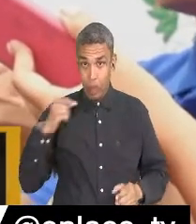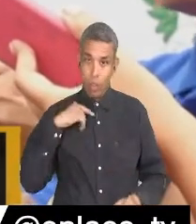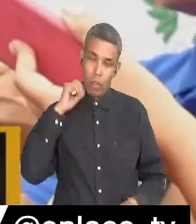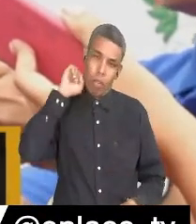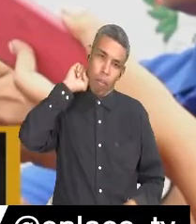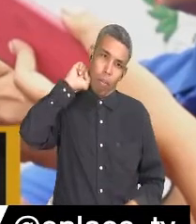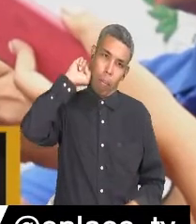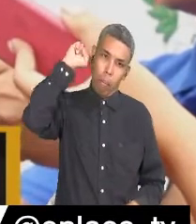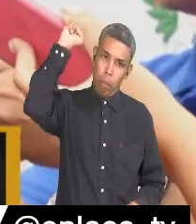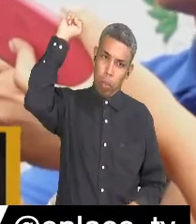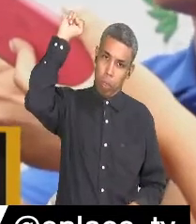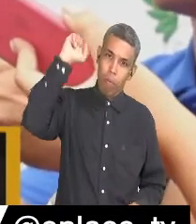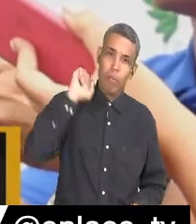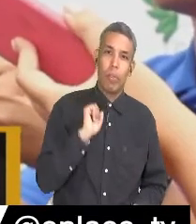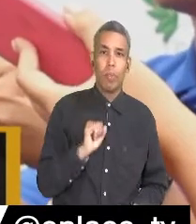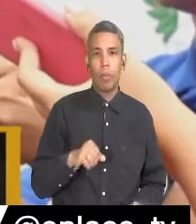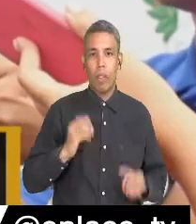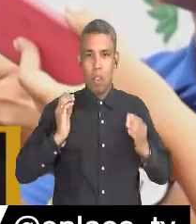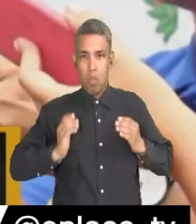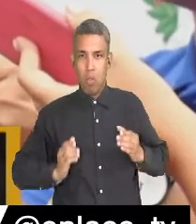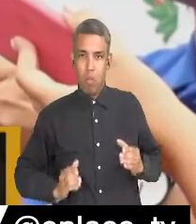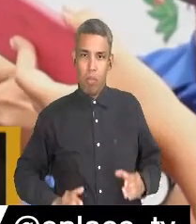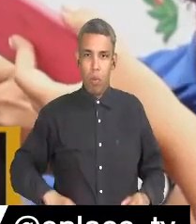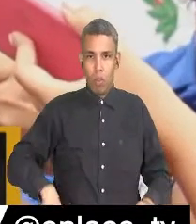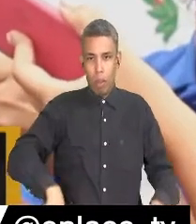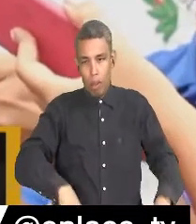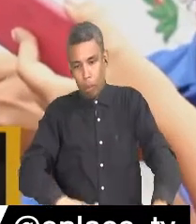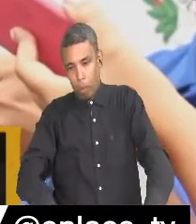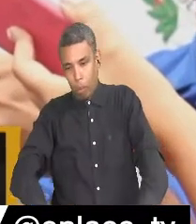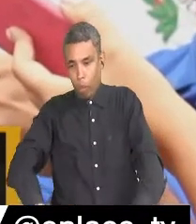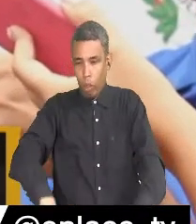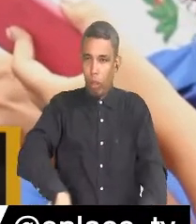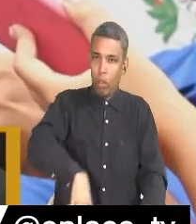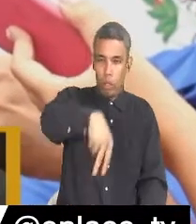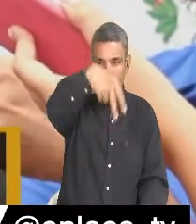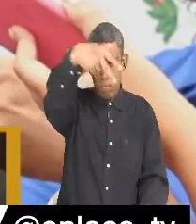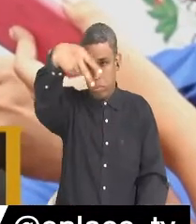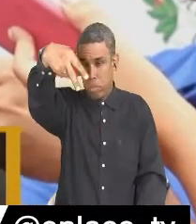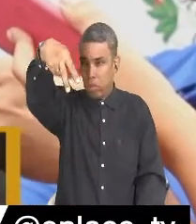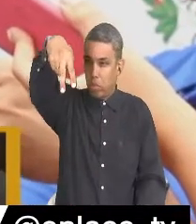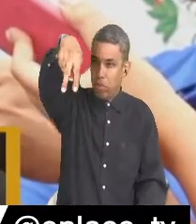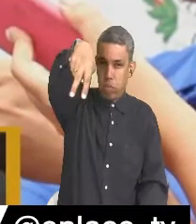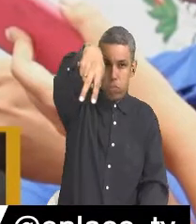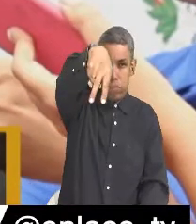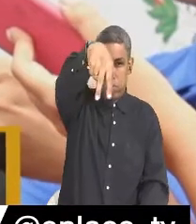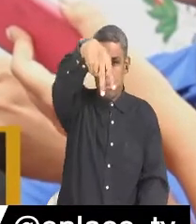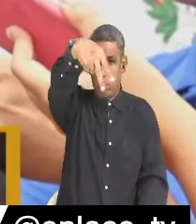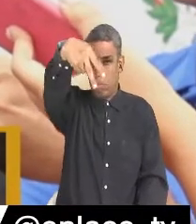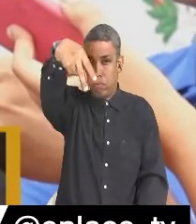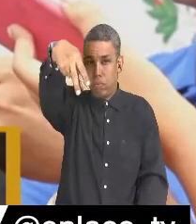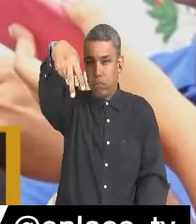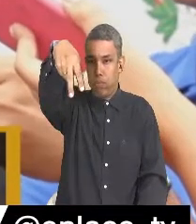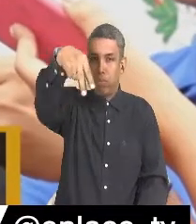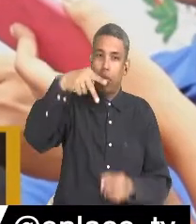7, en Barranca Bermeja, donde hay un cuerpo suspendido por una cuerda atada a un árbol y al cuello de la